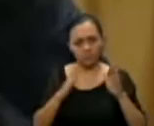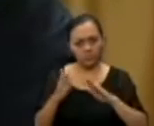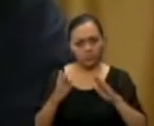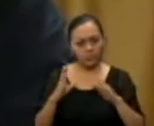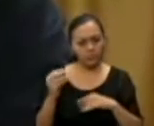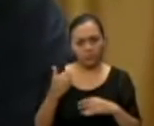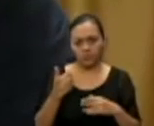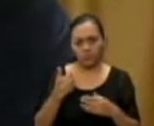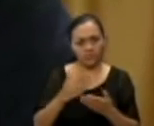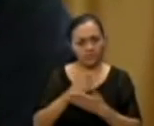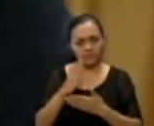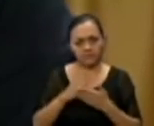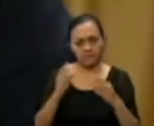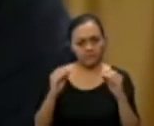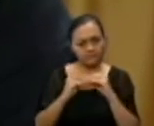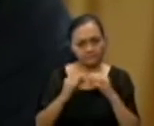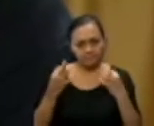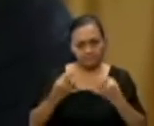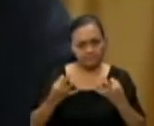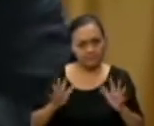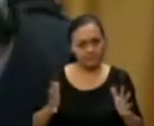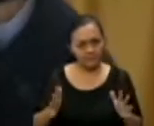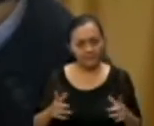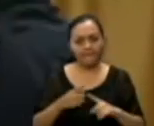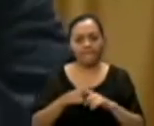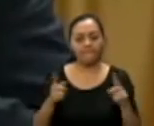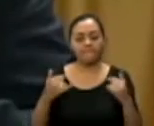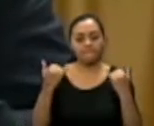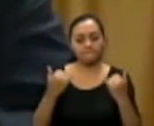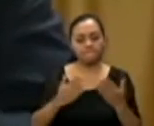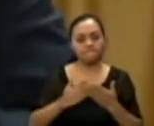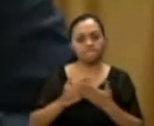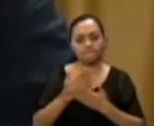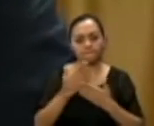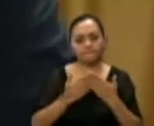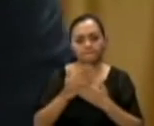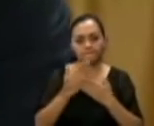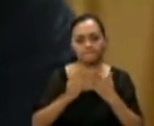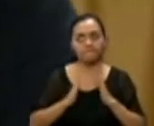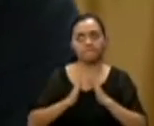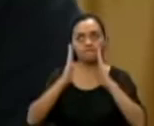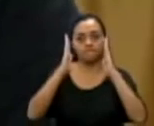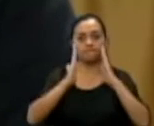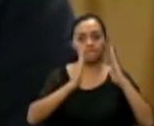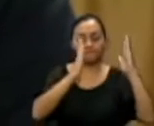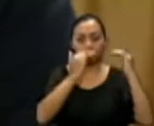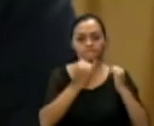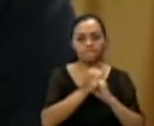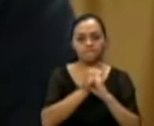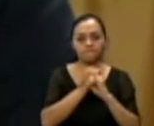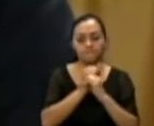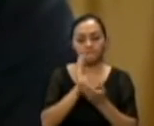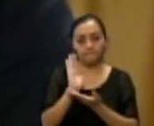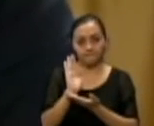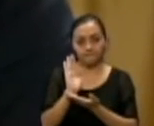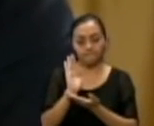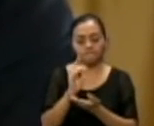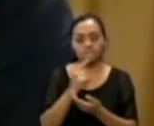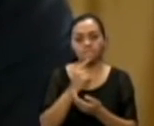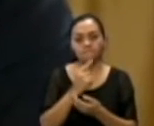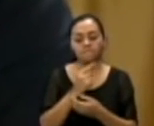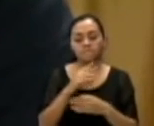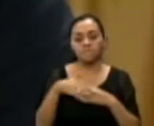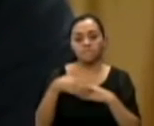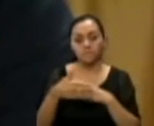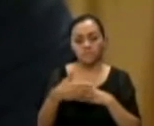tener acceso al hemodiálisis ahora en la nueva torre en a mariscal del instituto de córdoba seguridad social en